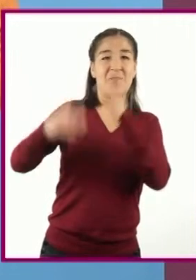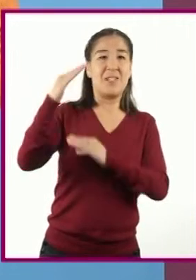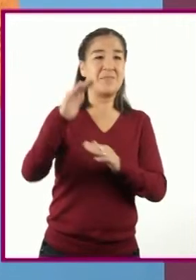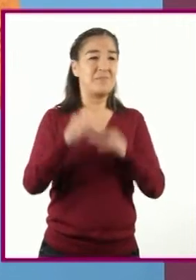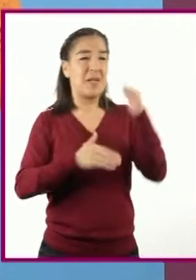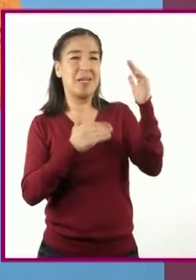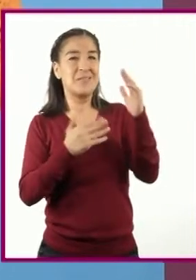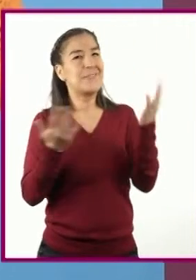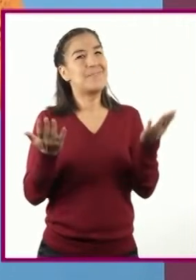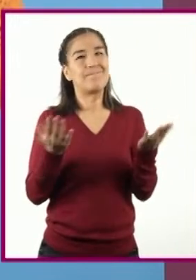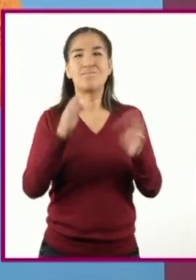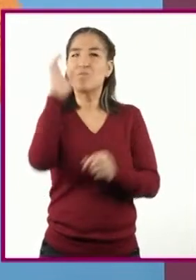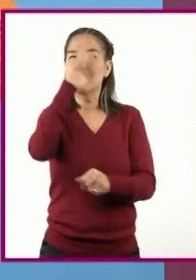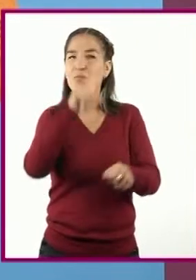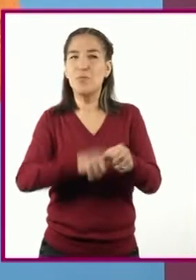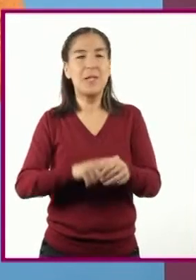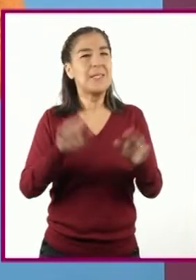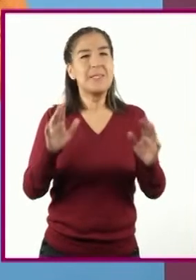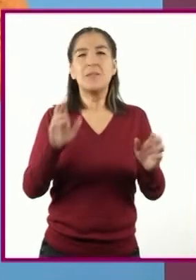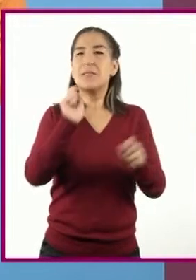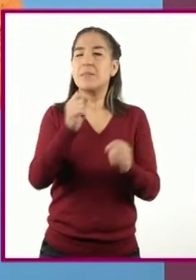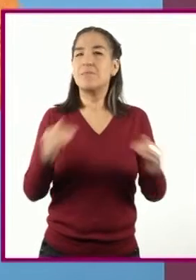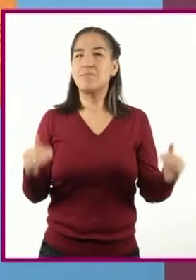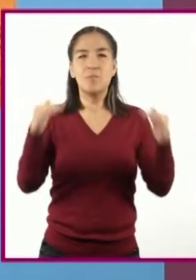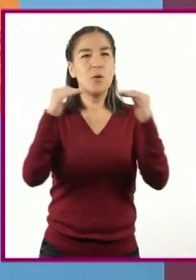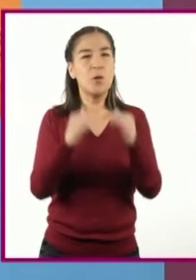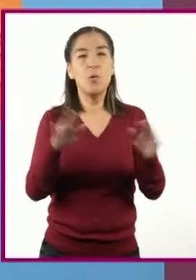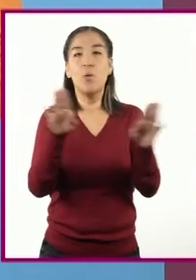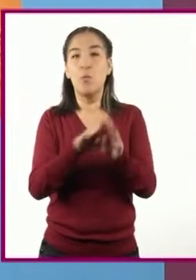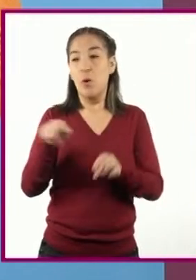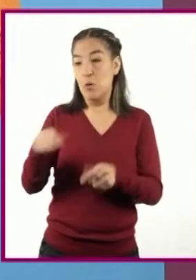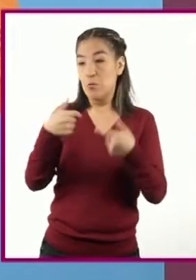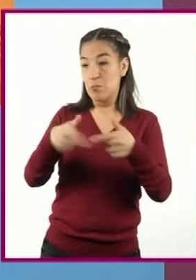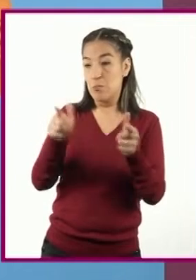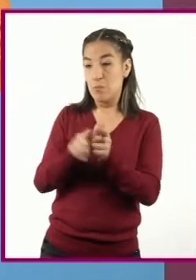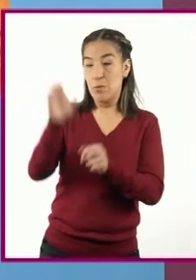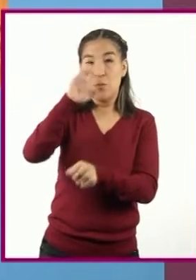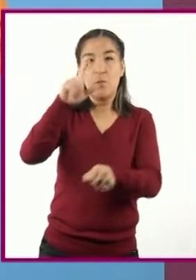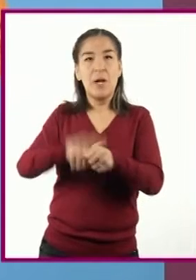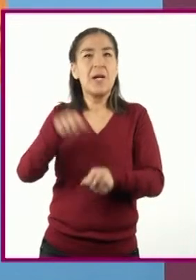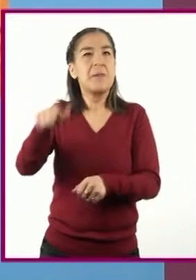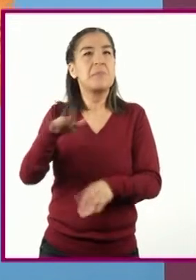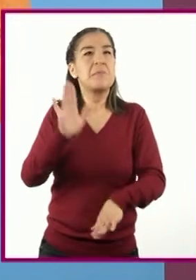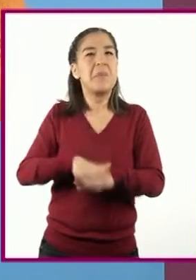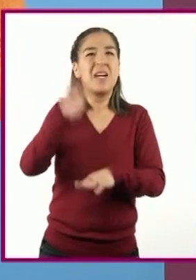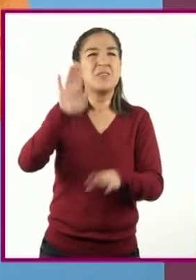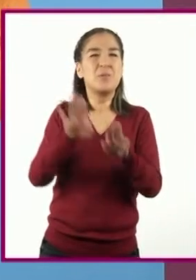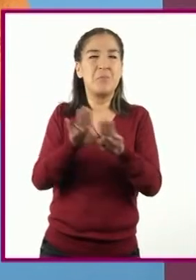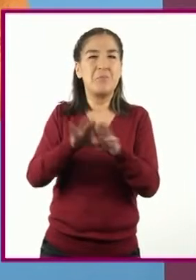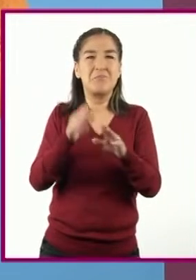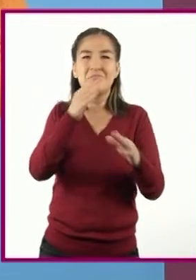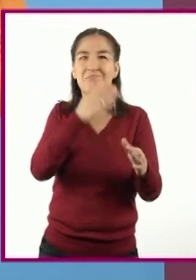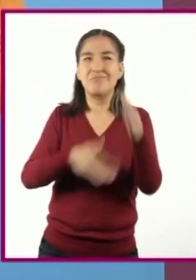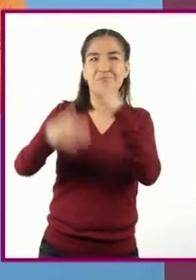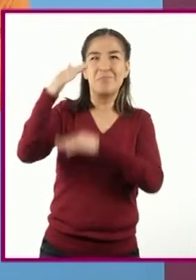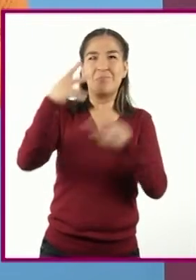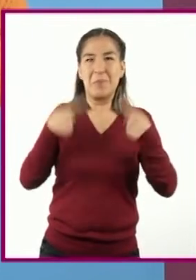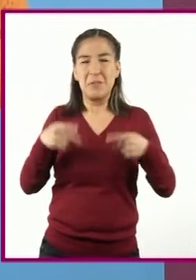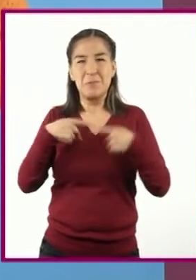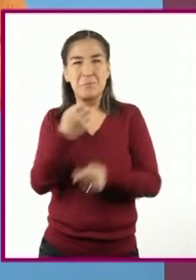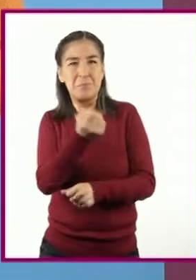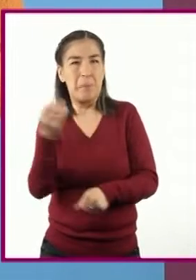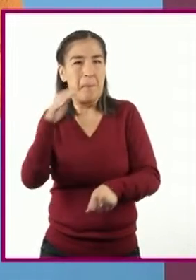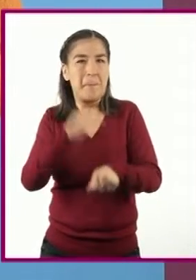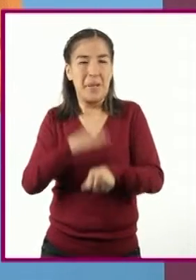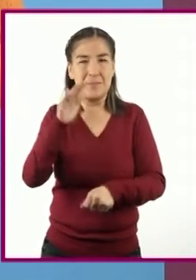cultura sobre la otra, independientemente de que un grupo cultural sea más numeroso que otro.